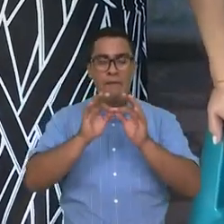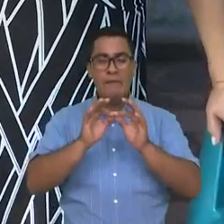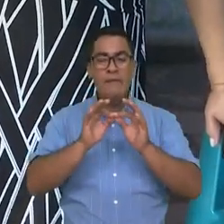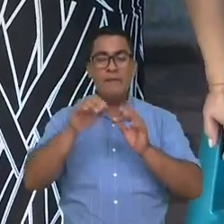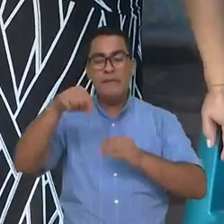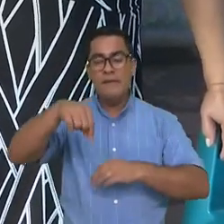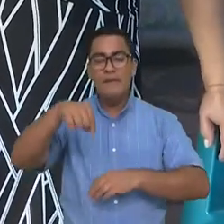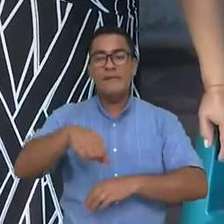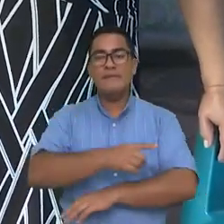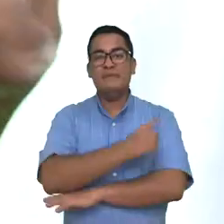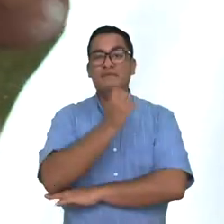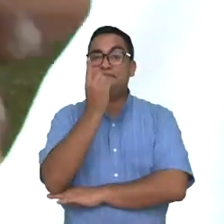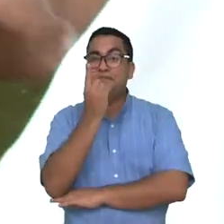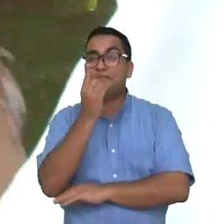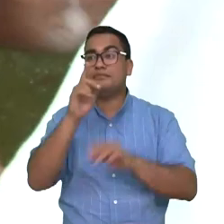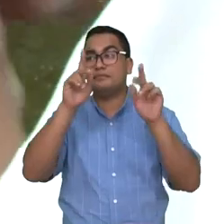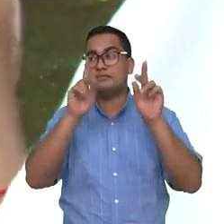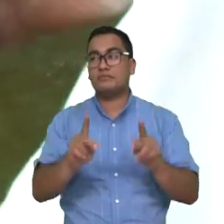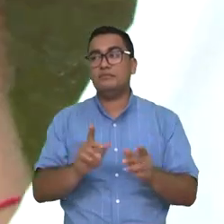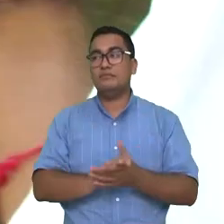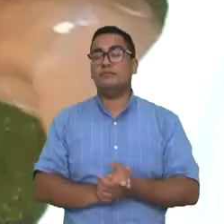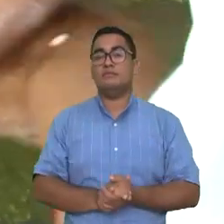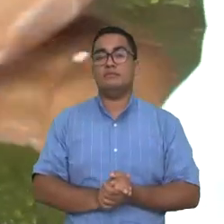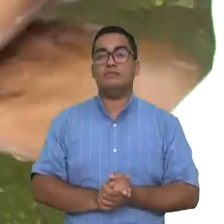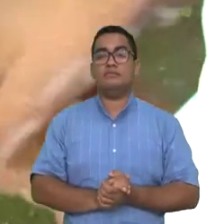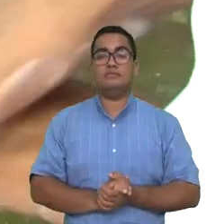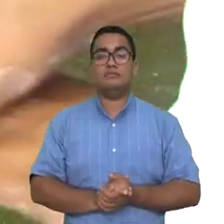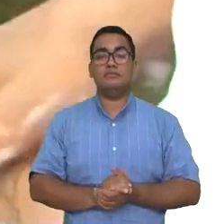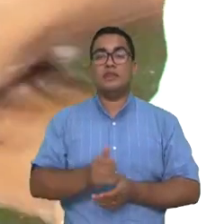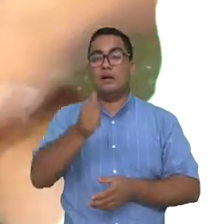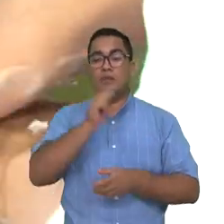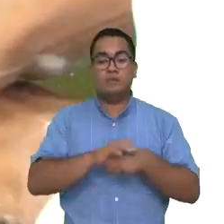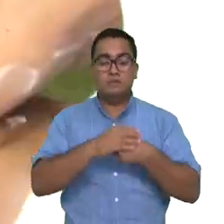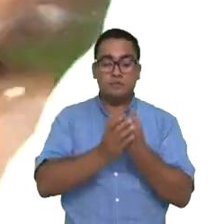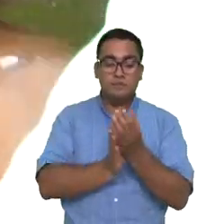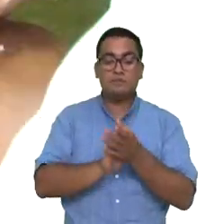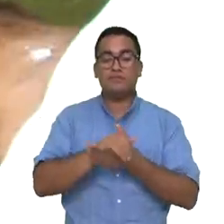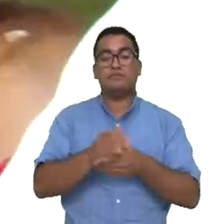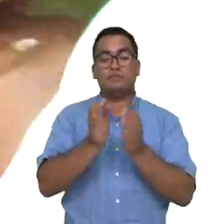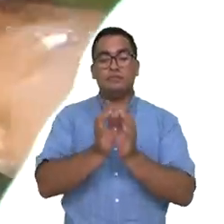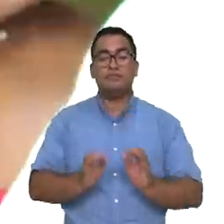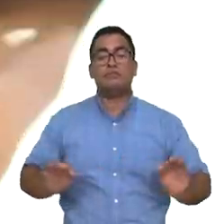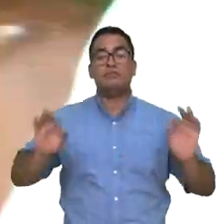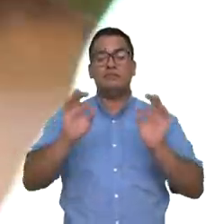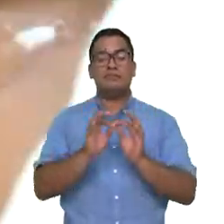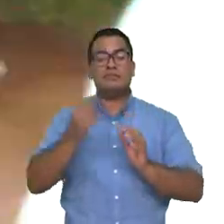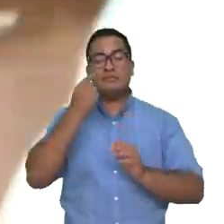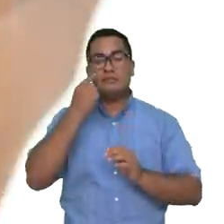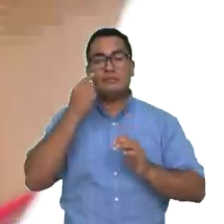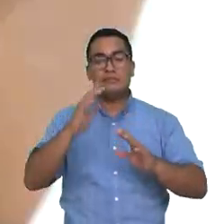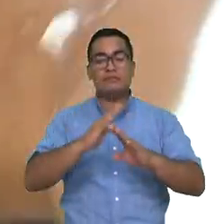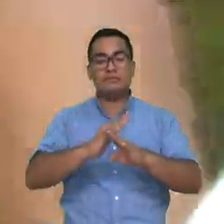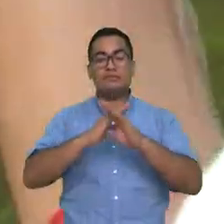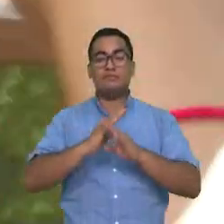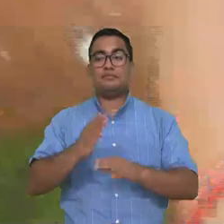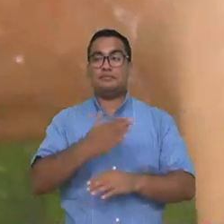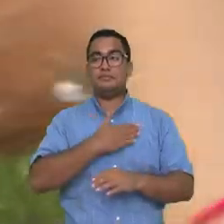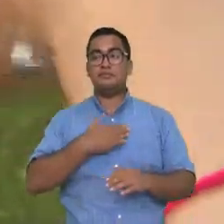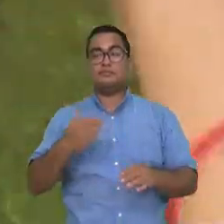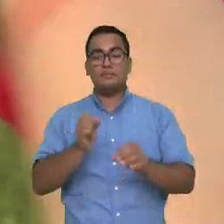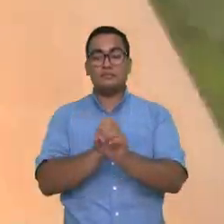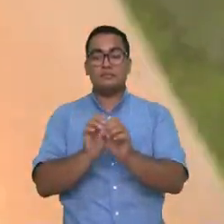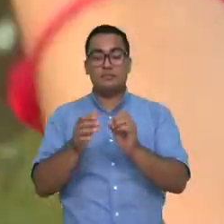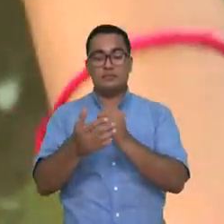ahorita confirmado. El lavado constante de las manos es la medida preventiva más eficaz contra esta